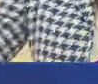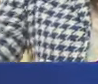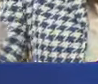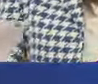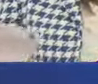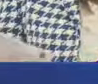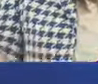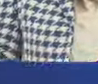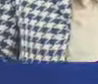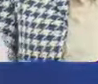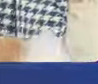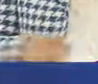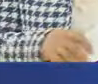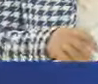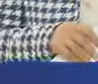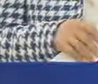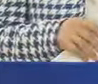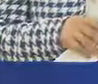hemos realizado es